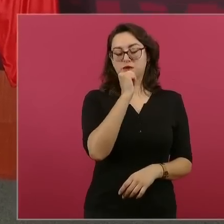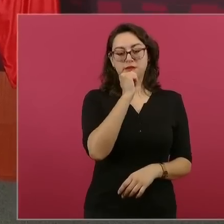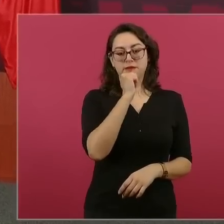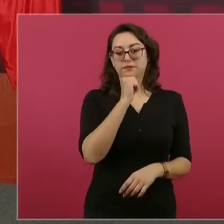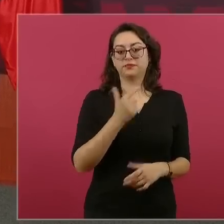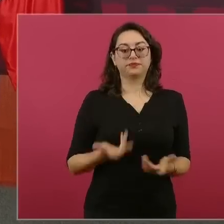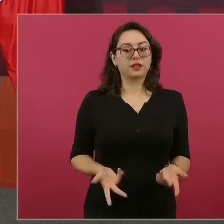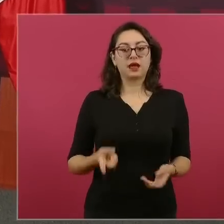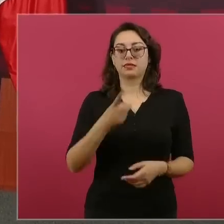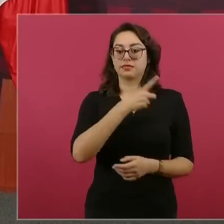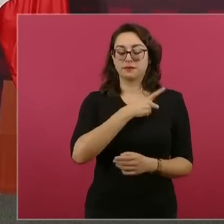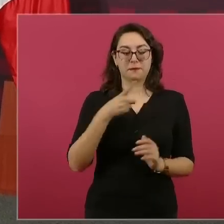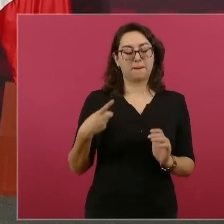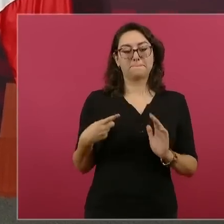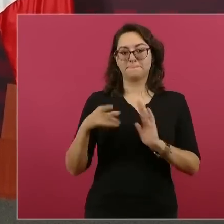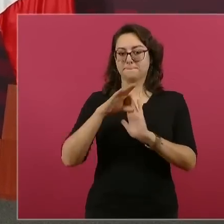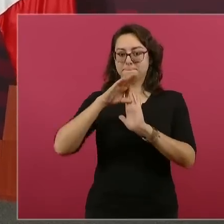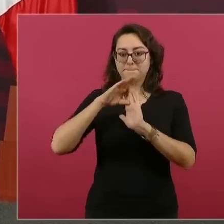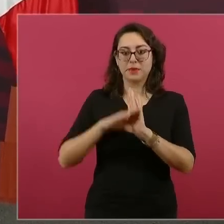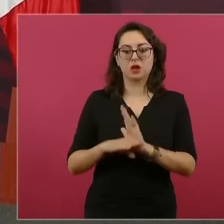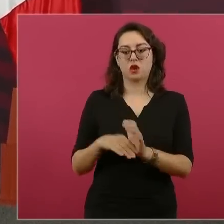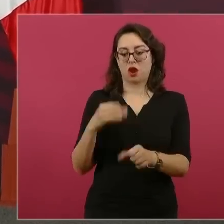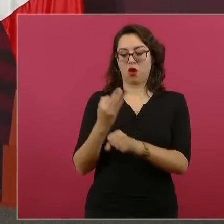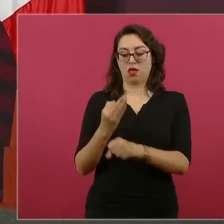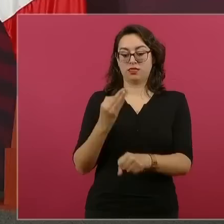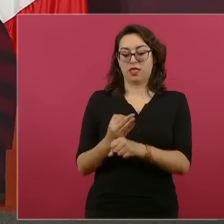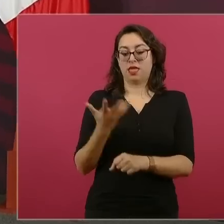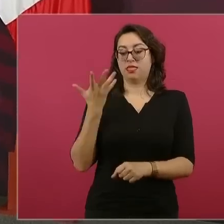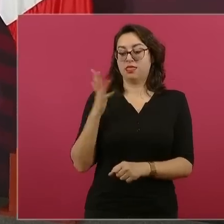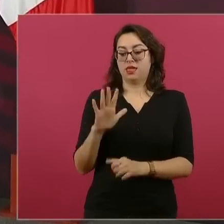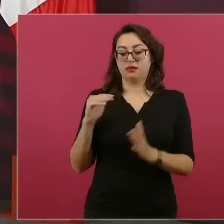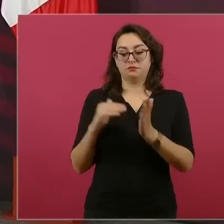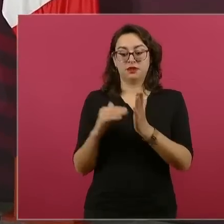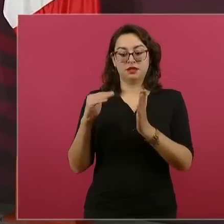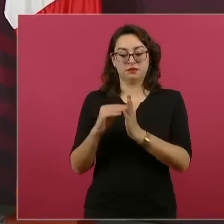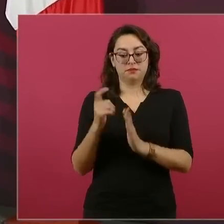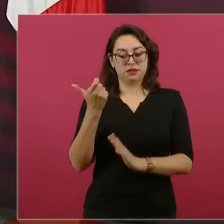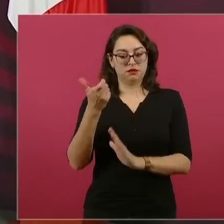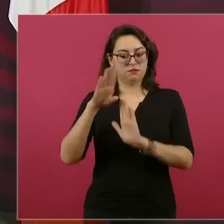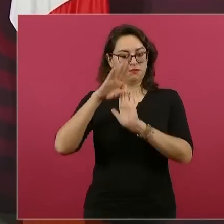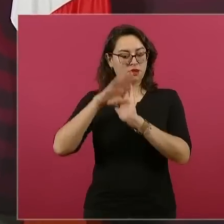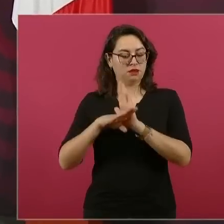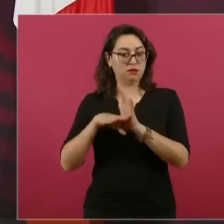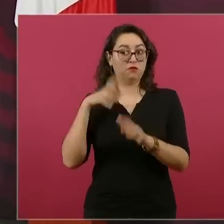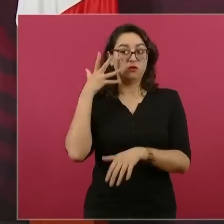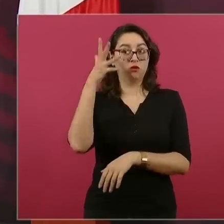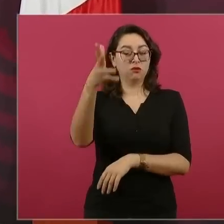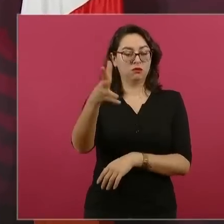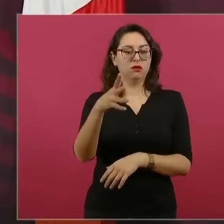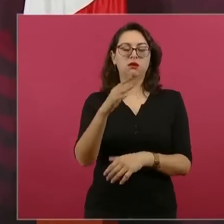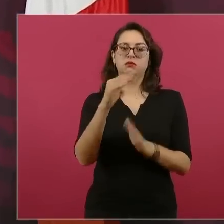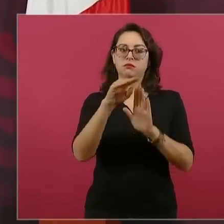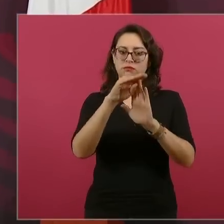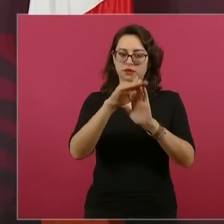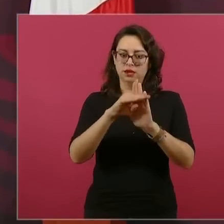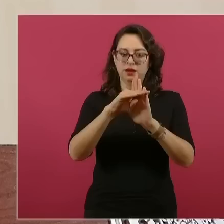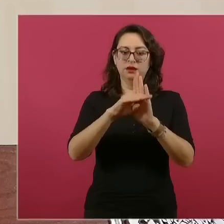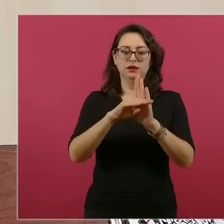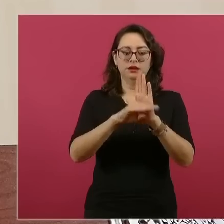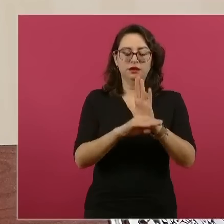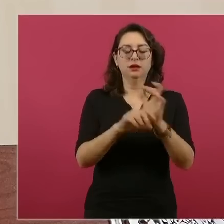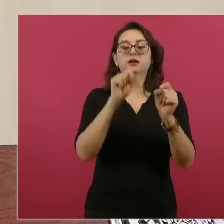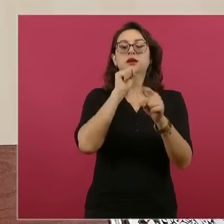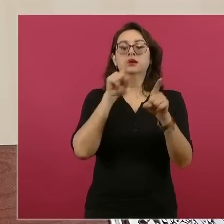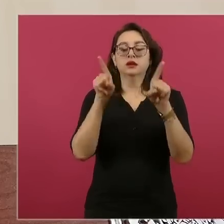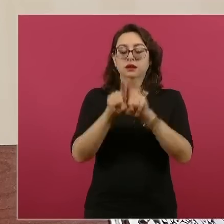van a pagar menos. O sea, en el caso del mantenimiento de las carreteras,